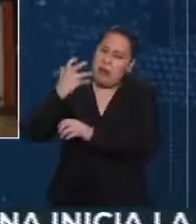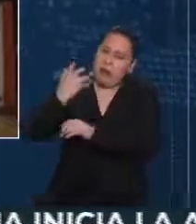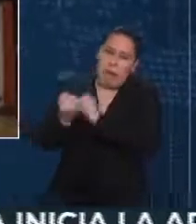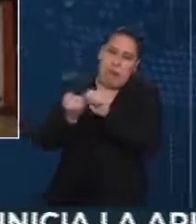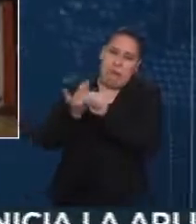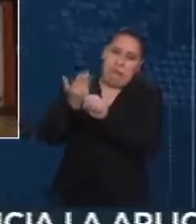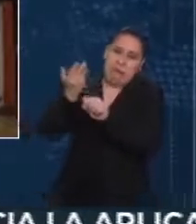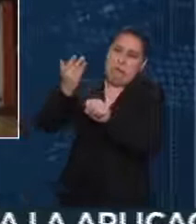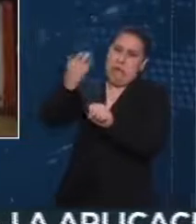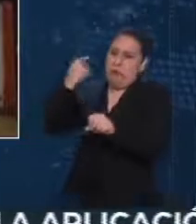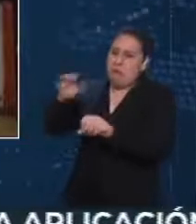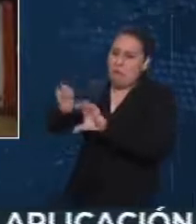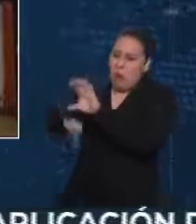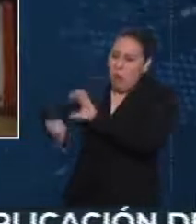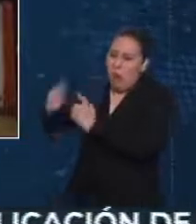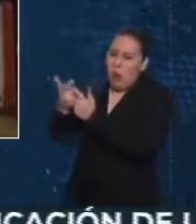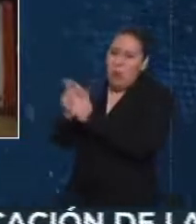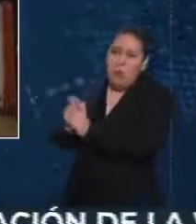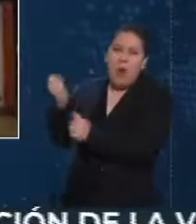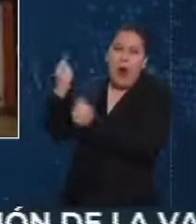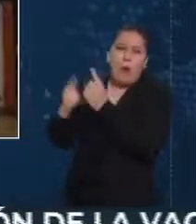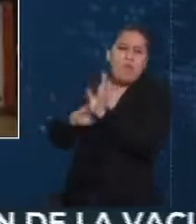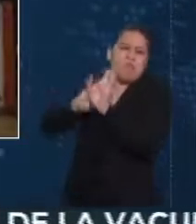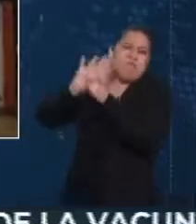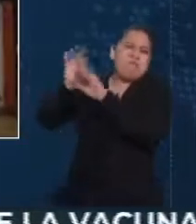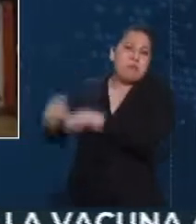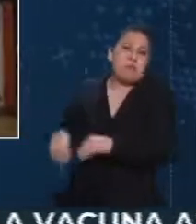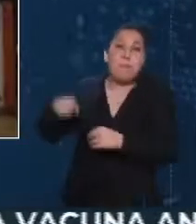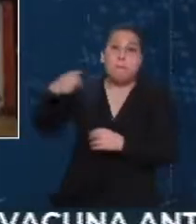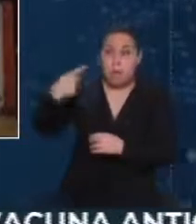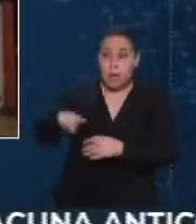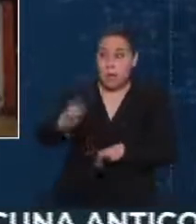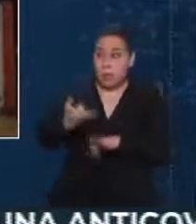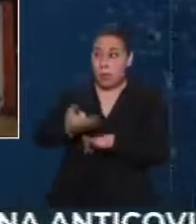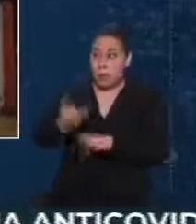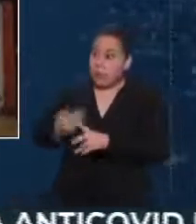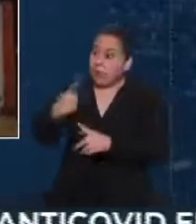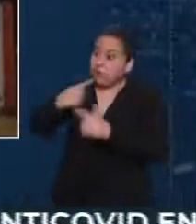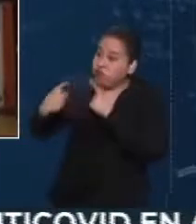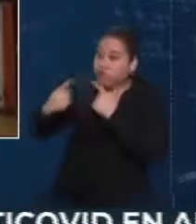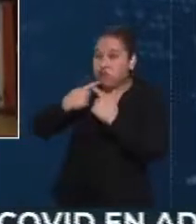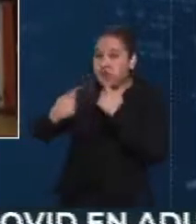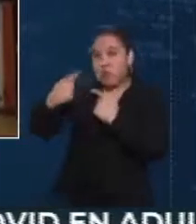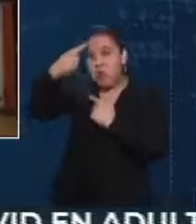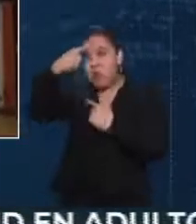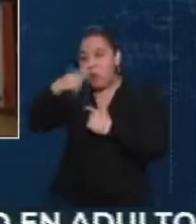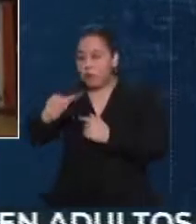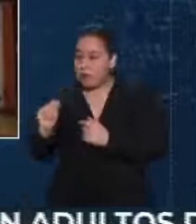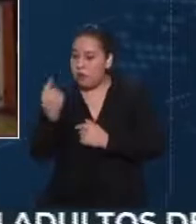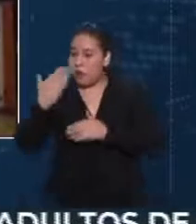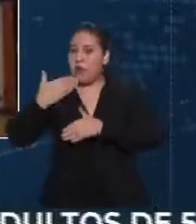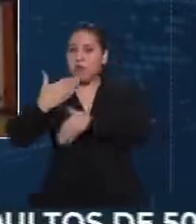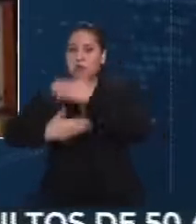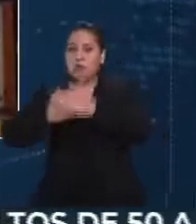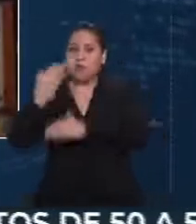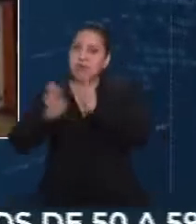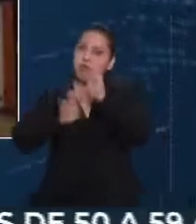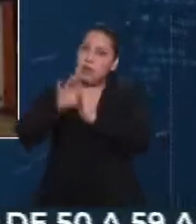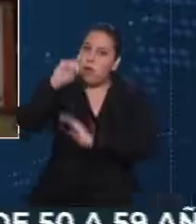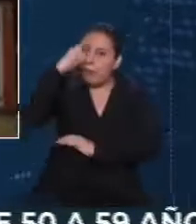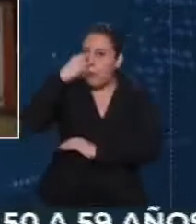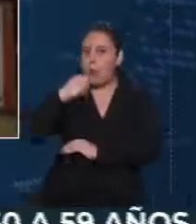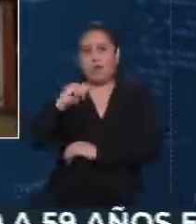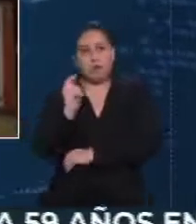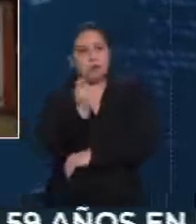abandonada. Por supuesto, está relacionado también a la cuestión de un país en cuanto a innovación, ¿no? Y aquí en México pues sabemos que